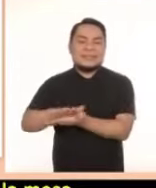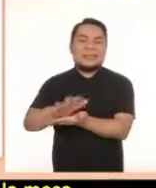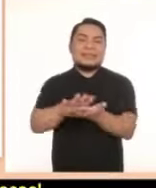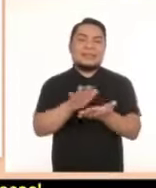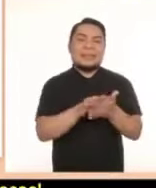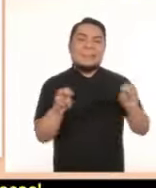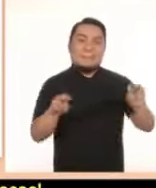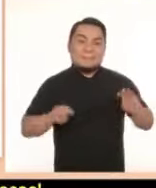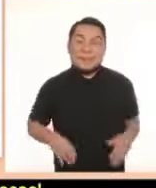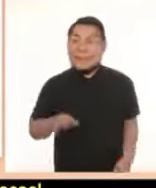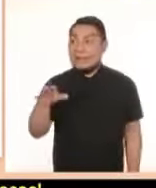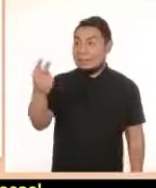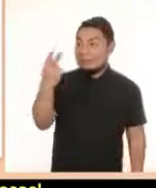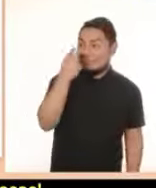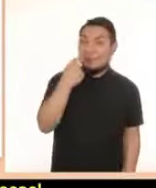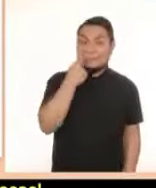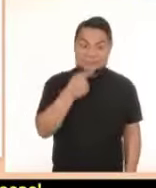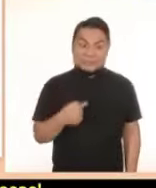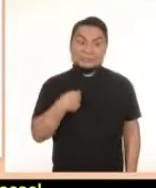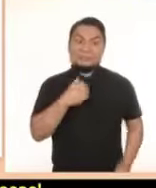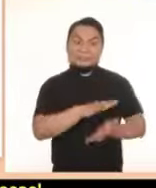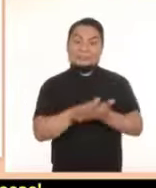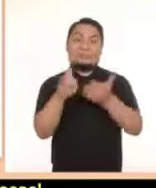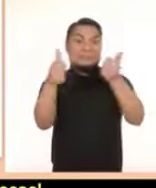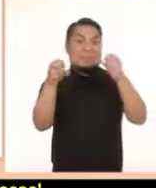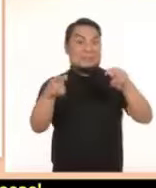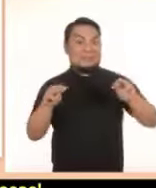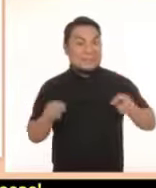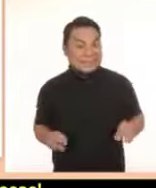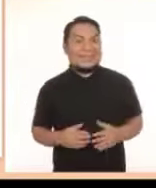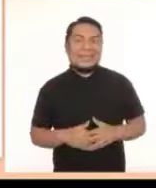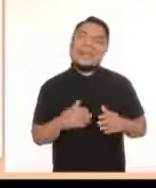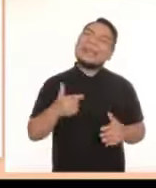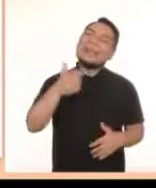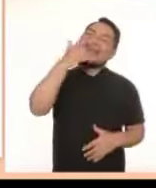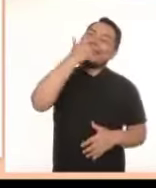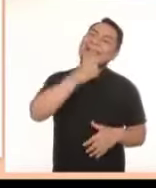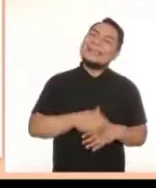mesa. ¡Mira, Tita! ¡Soy un buen limpiador de mesas!